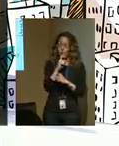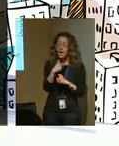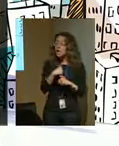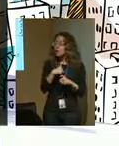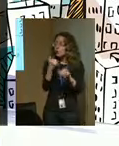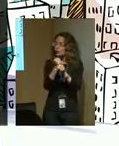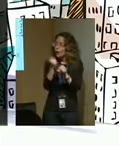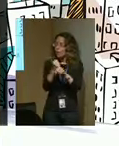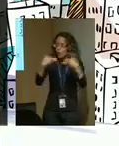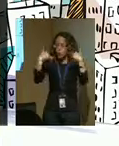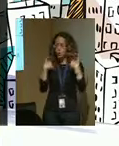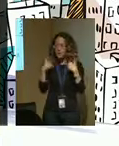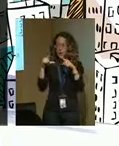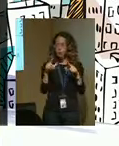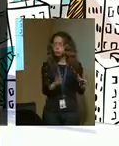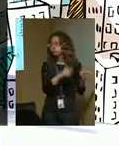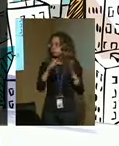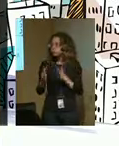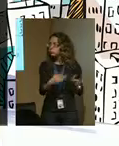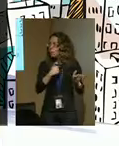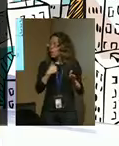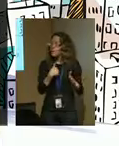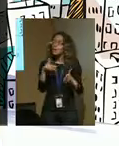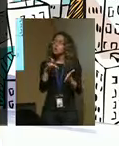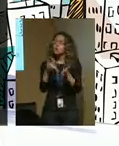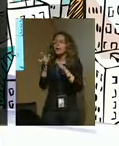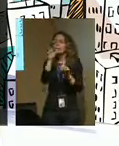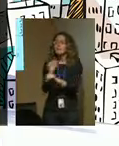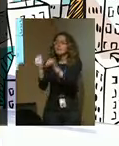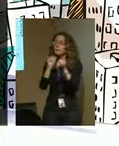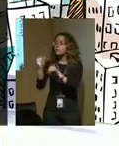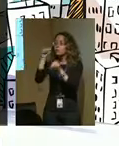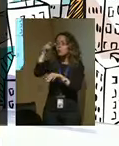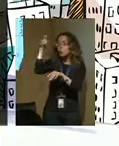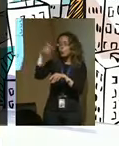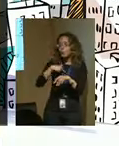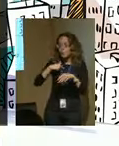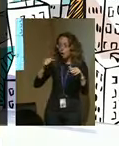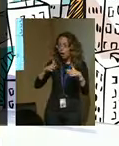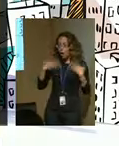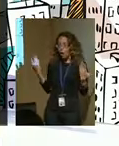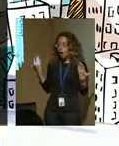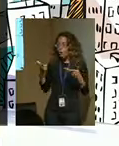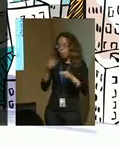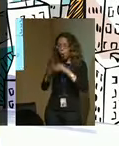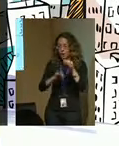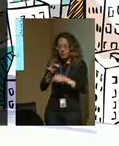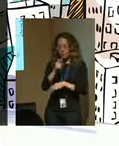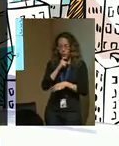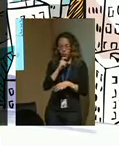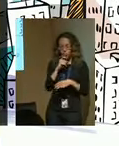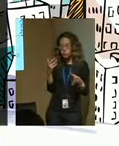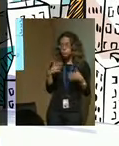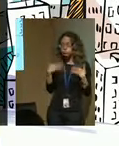y cuando me tocó ser defensor del pueblo número 2, la verdad que me quedé sorprendido de cómo estaba organizada. Y bueno, después la